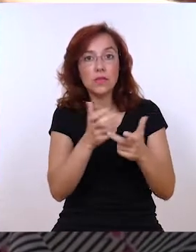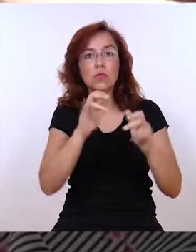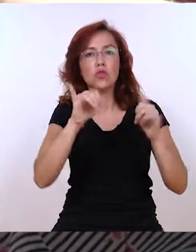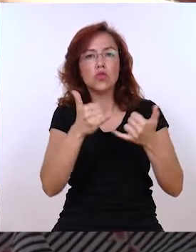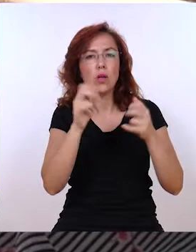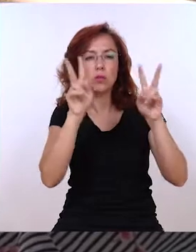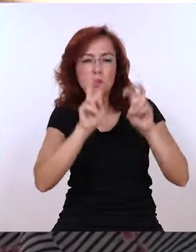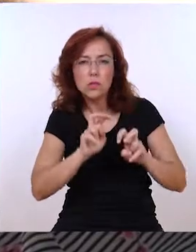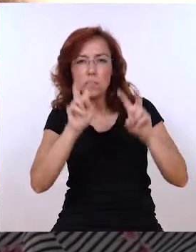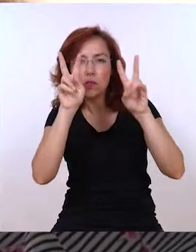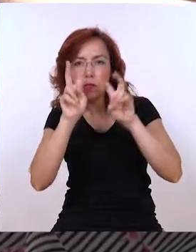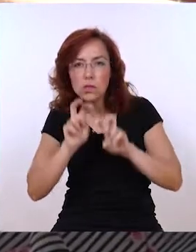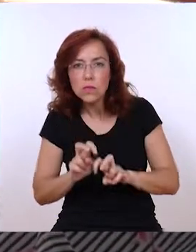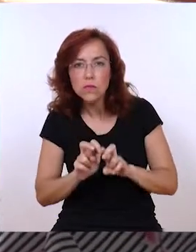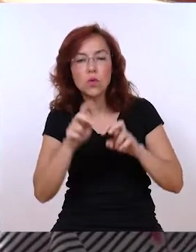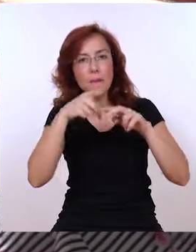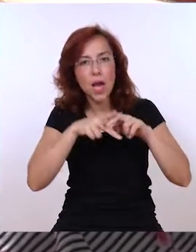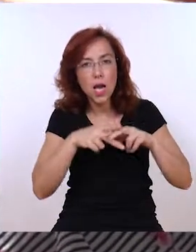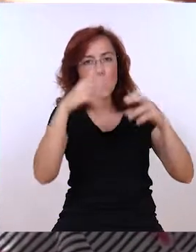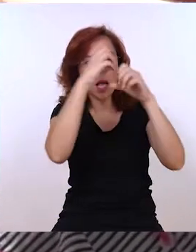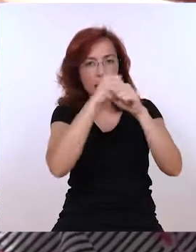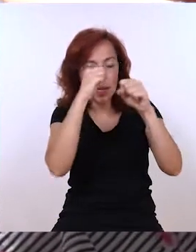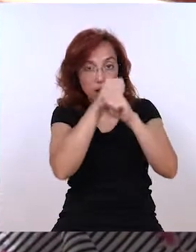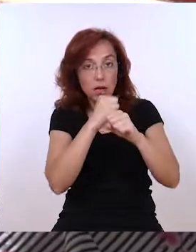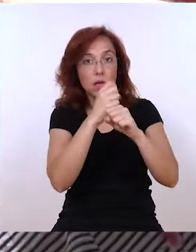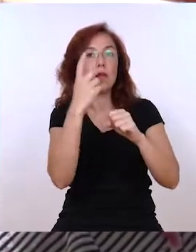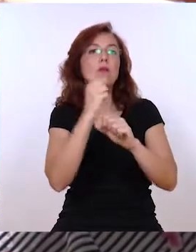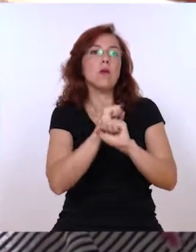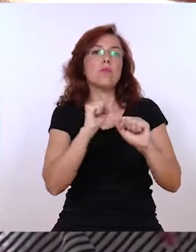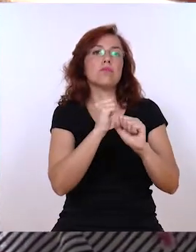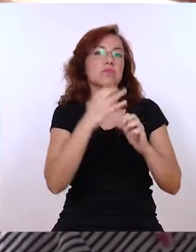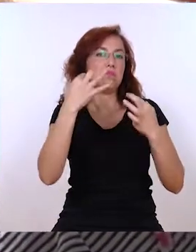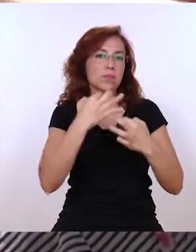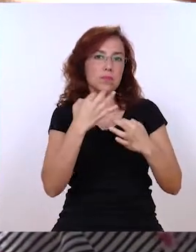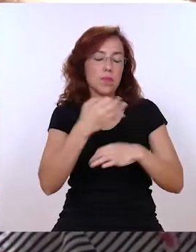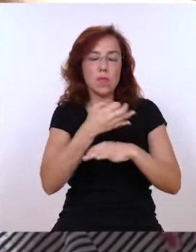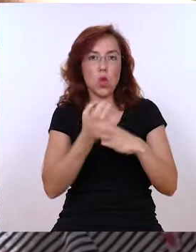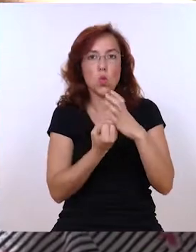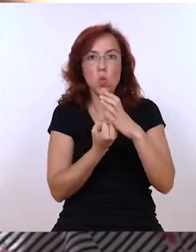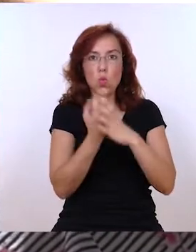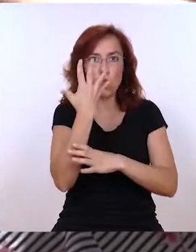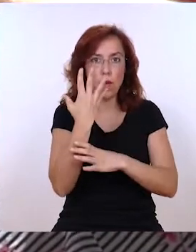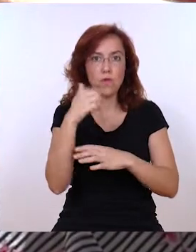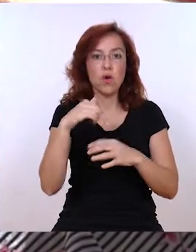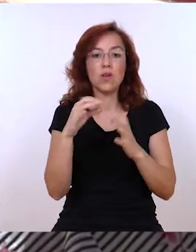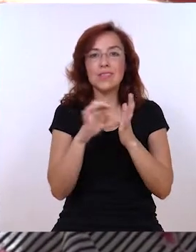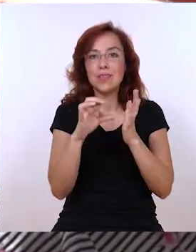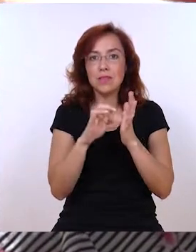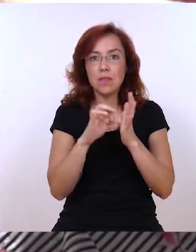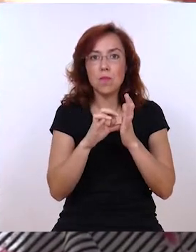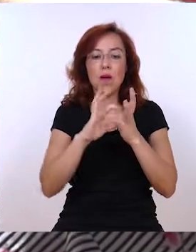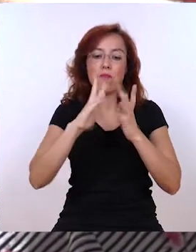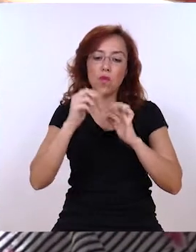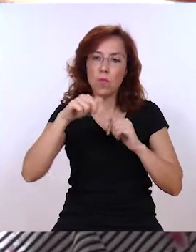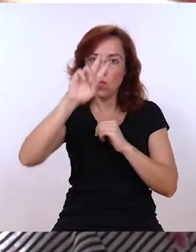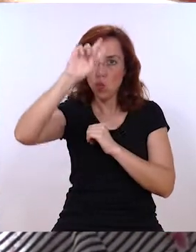incendios, hizo toda una recertificación del punto de vista de la mecánica y de la ingeniería, que es lo que permite ayornarnos a nuestro sistema de conducción, y no solamente eso, sino a nuestro